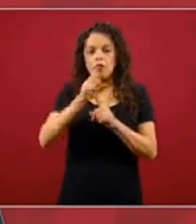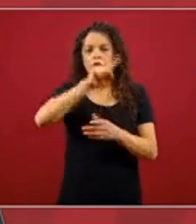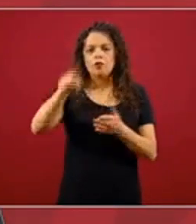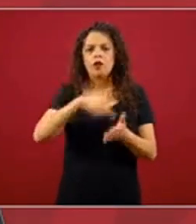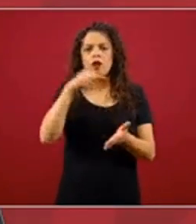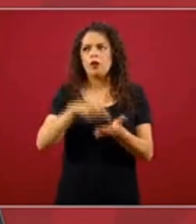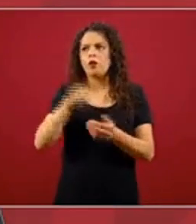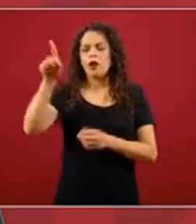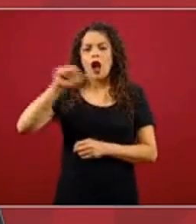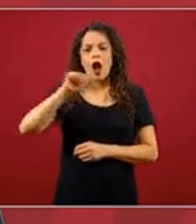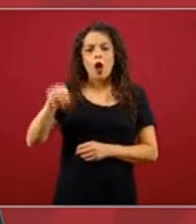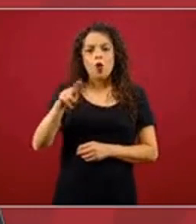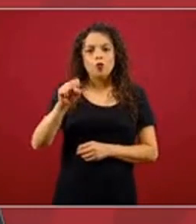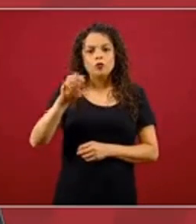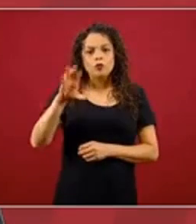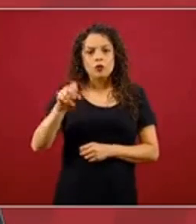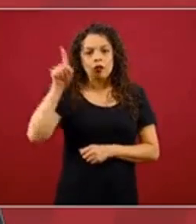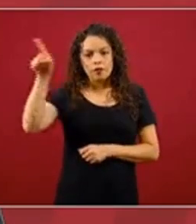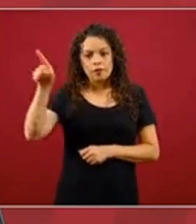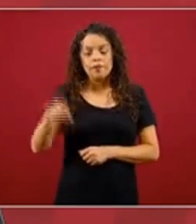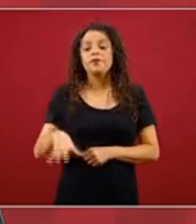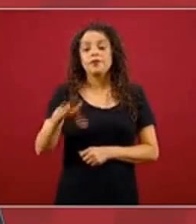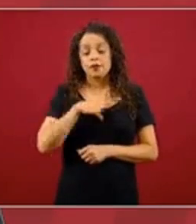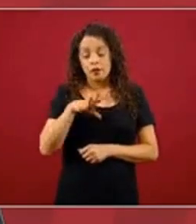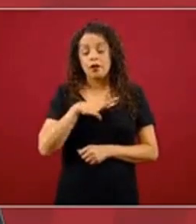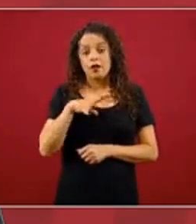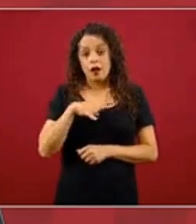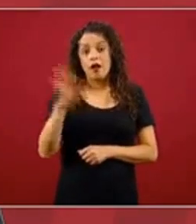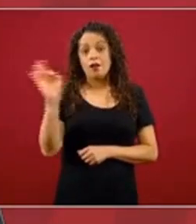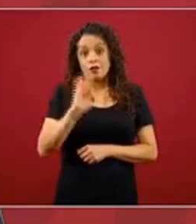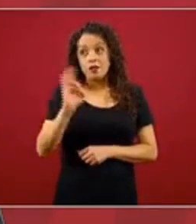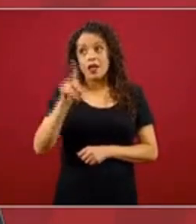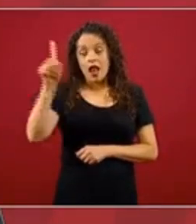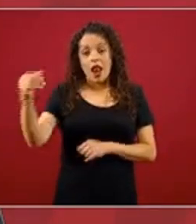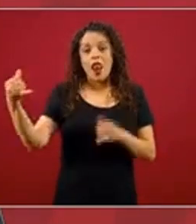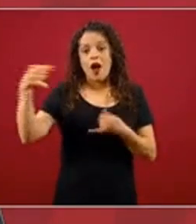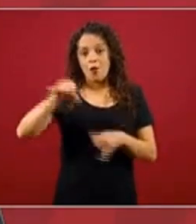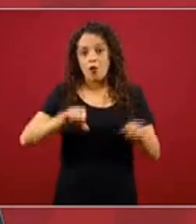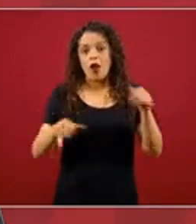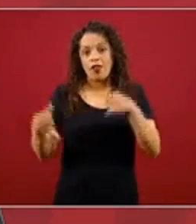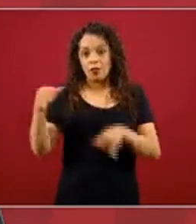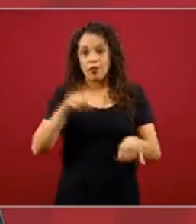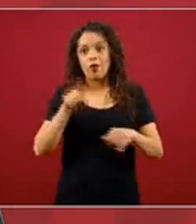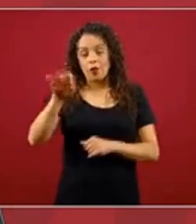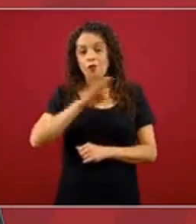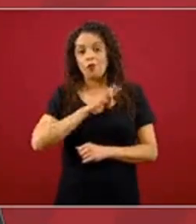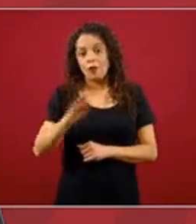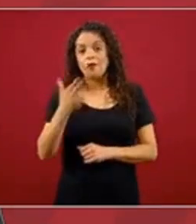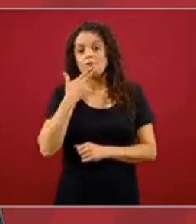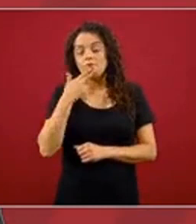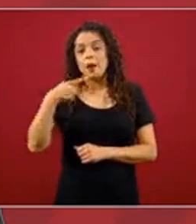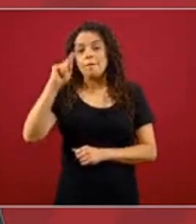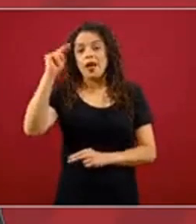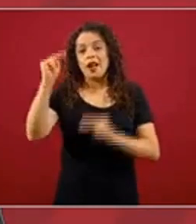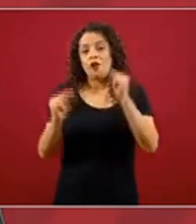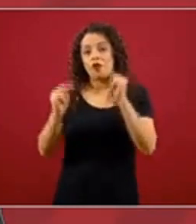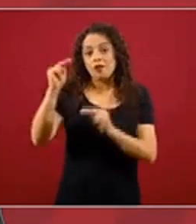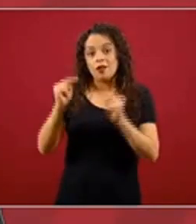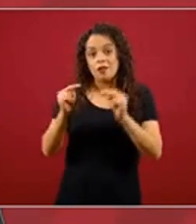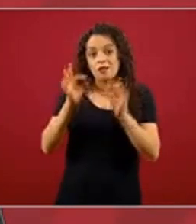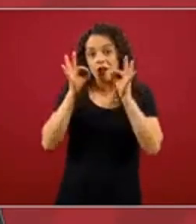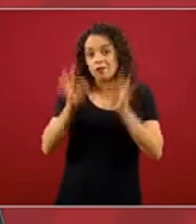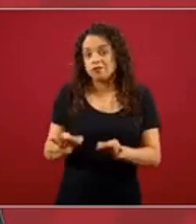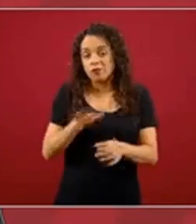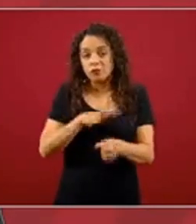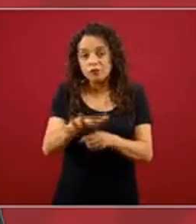tiene capacidades prometedoras para que se convierta en un laboratorio estatal, pero todavía no llega al nivel de desarrollo suficiente. Lo